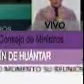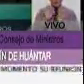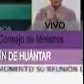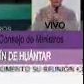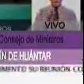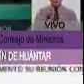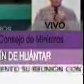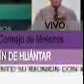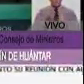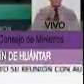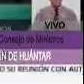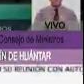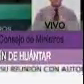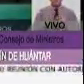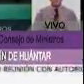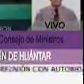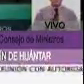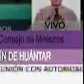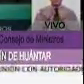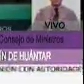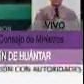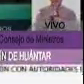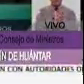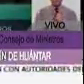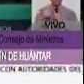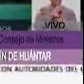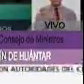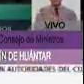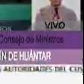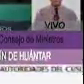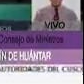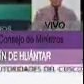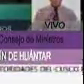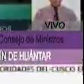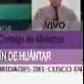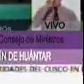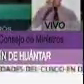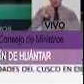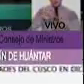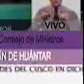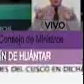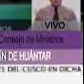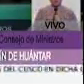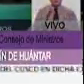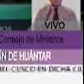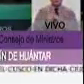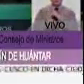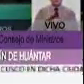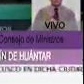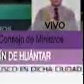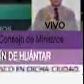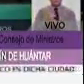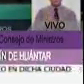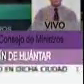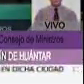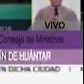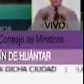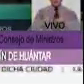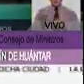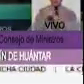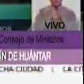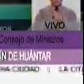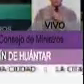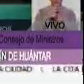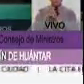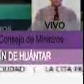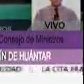legales, jurídicas, para la defensa del Estado peruano ante la Corte Interamericana. Esta defensa y